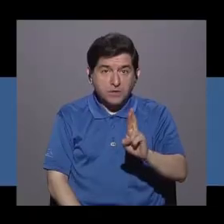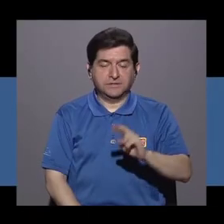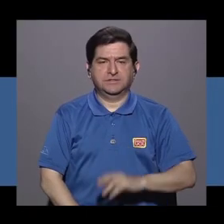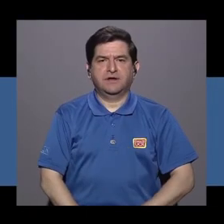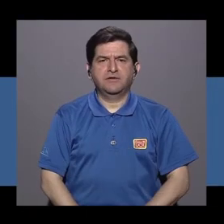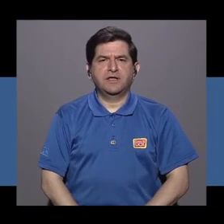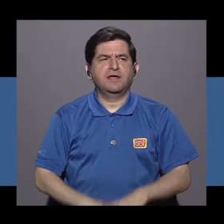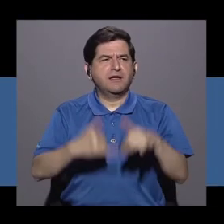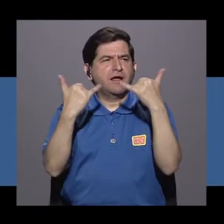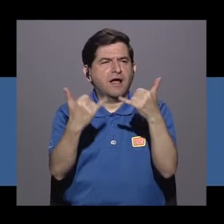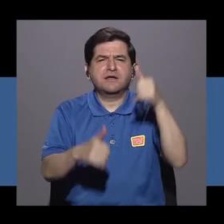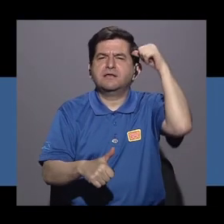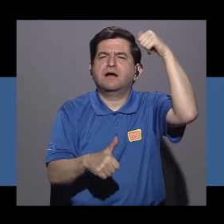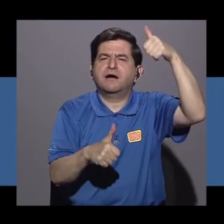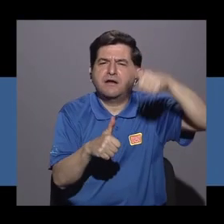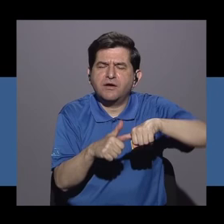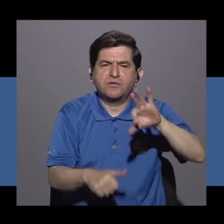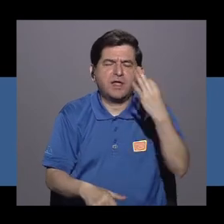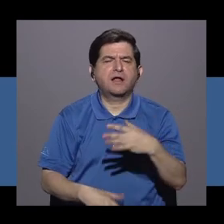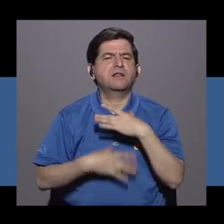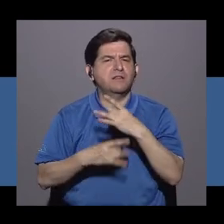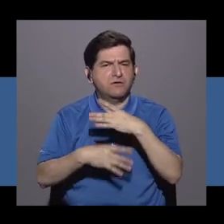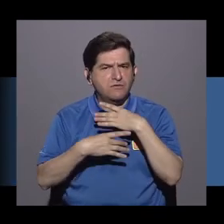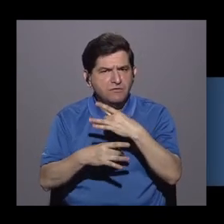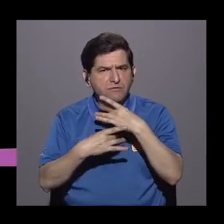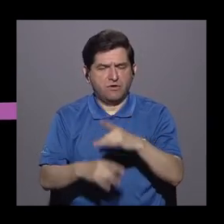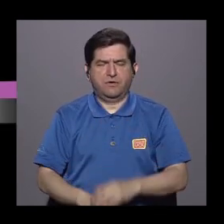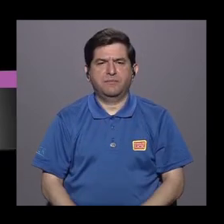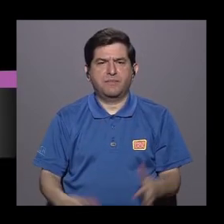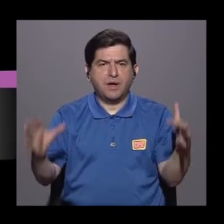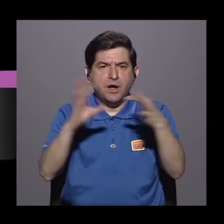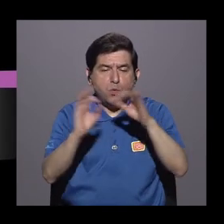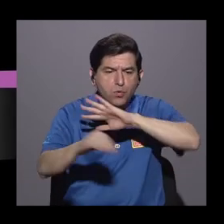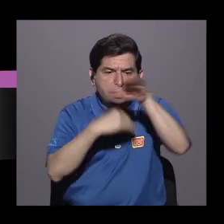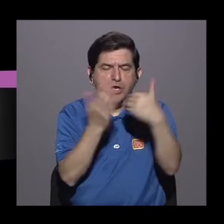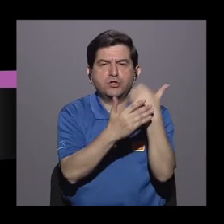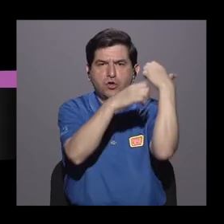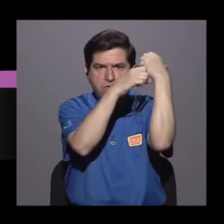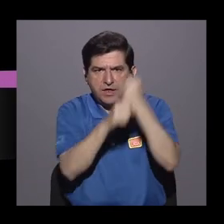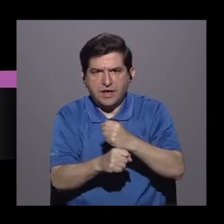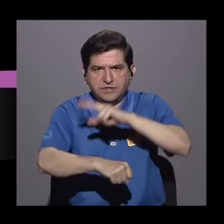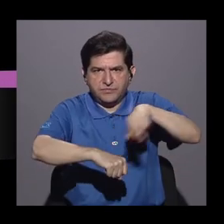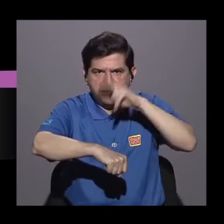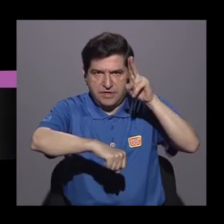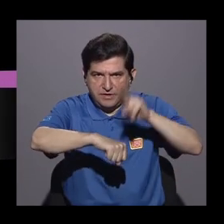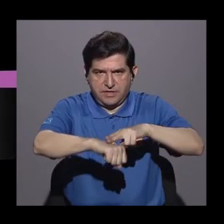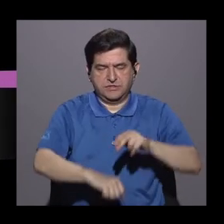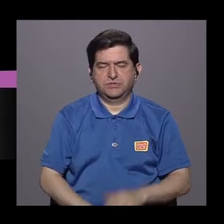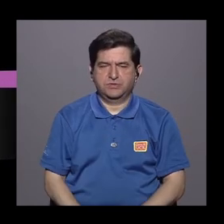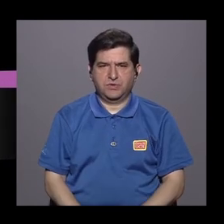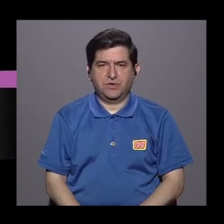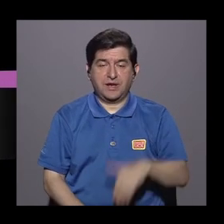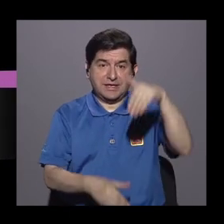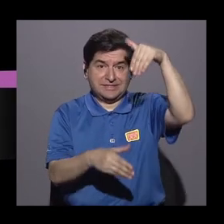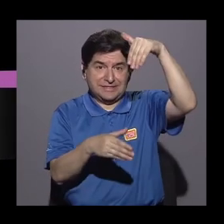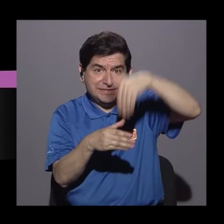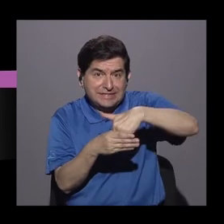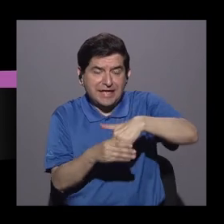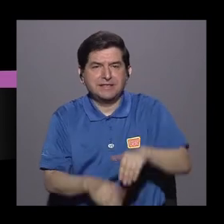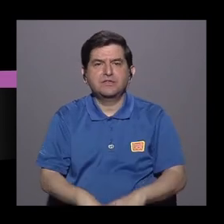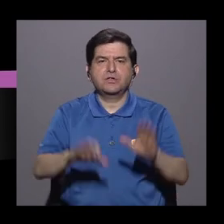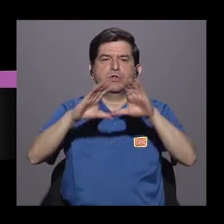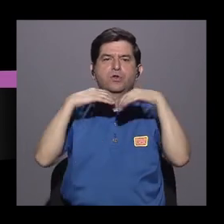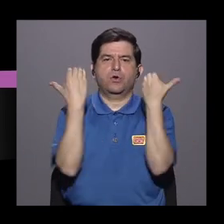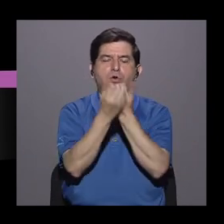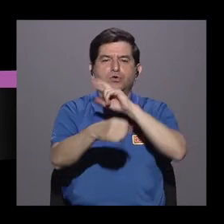Costa Rica, pues, se ha venido conmemorando de una forma muy interesante porque se unen todas las federaciones a nivel nacional en el marco de lo que